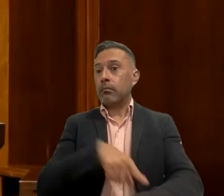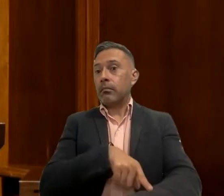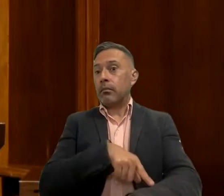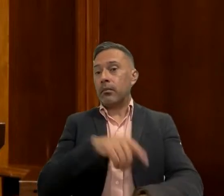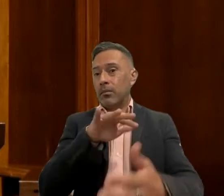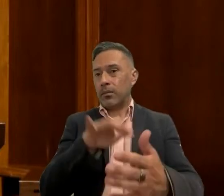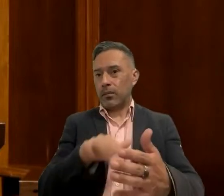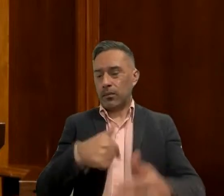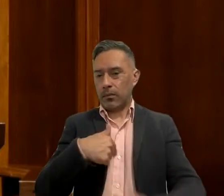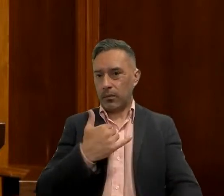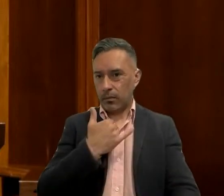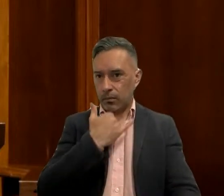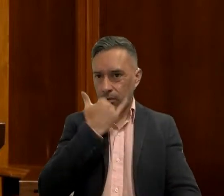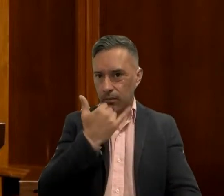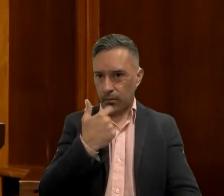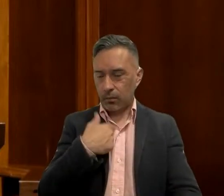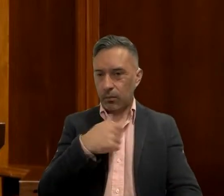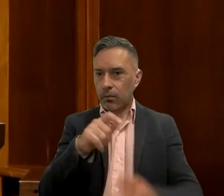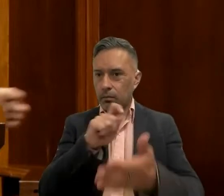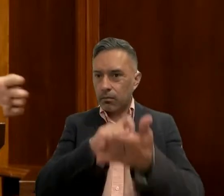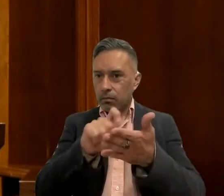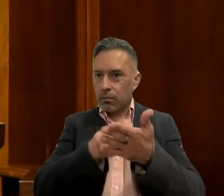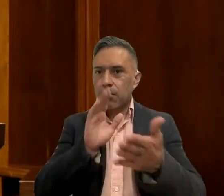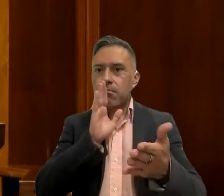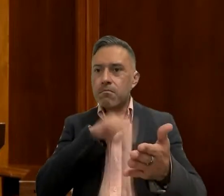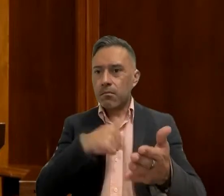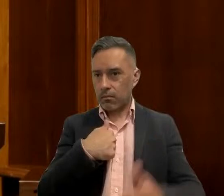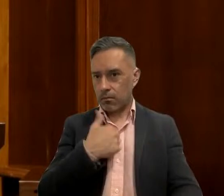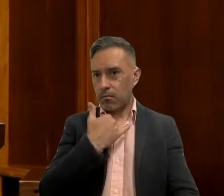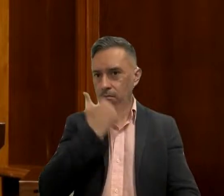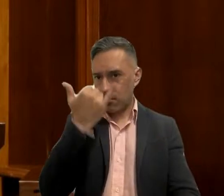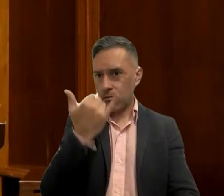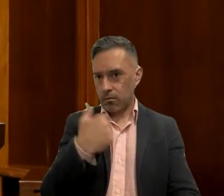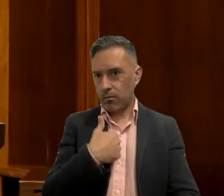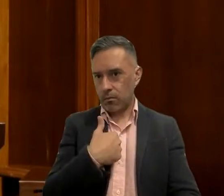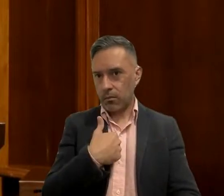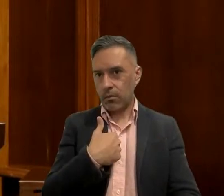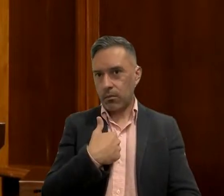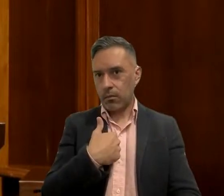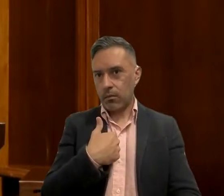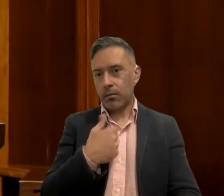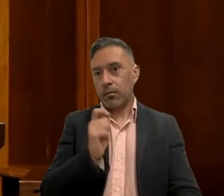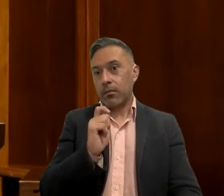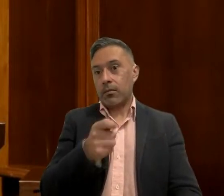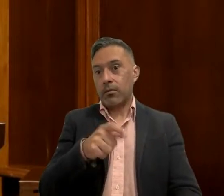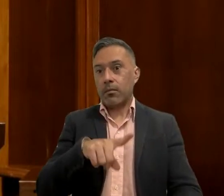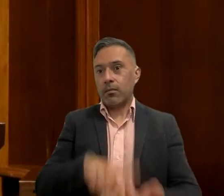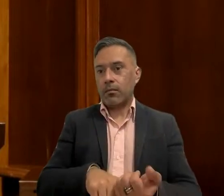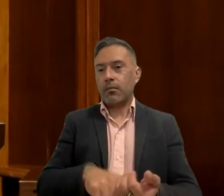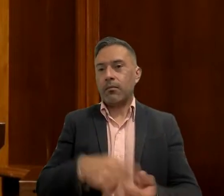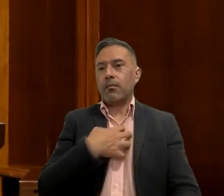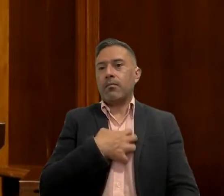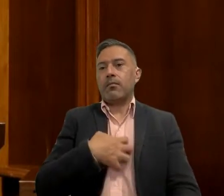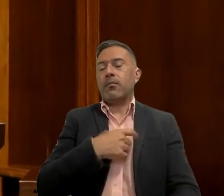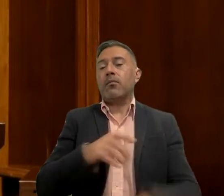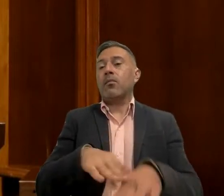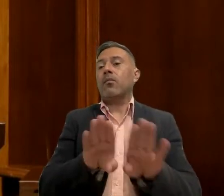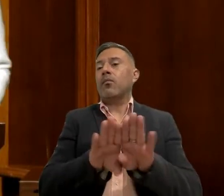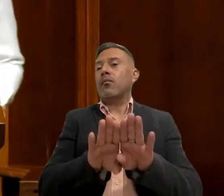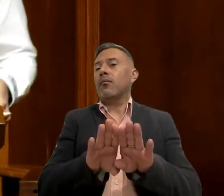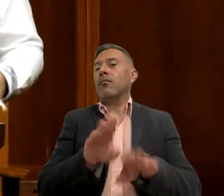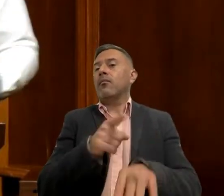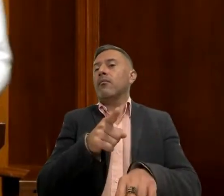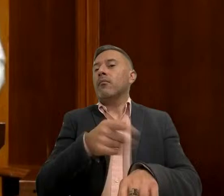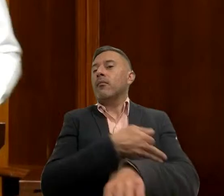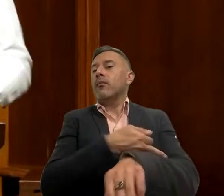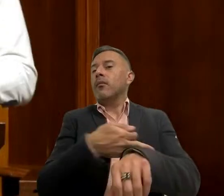error mío en la redacción, pero es parte de la felicidad de que se acaban las monarquías. Muchas gracias. Es